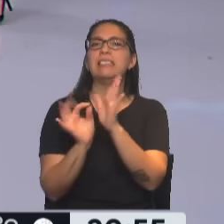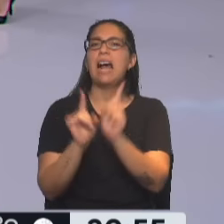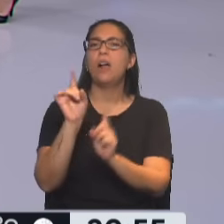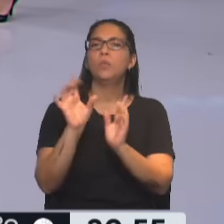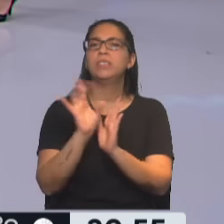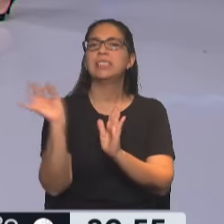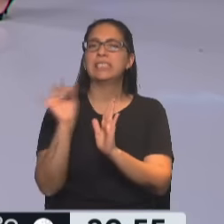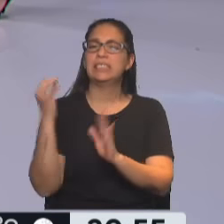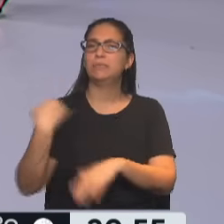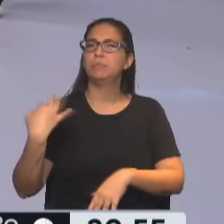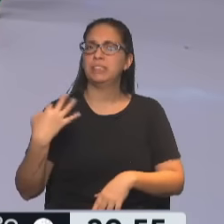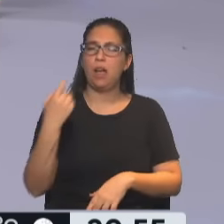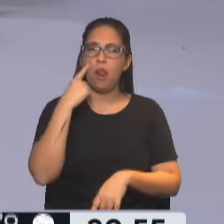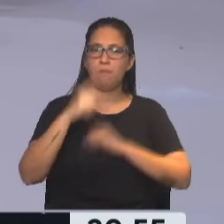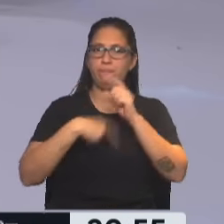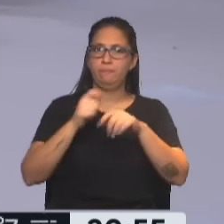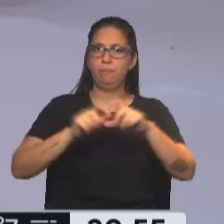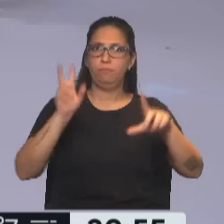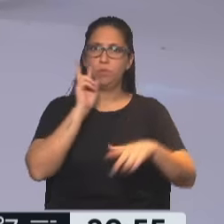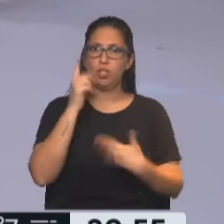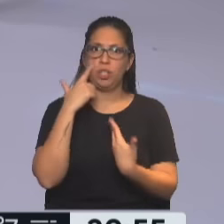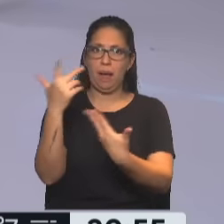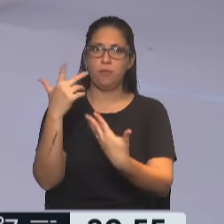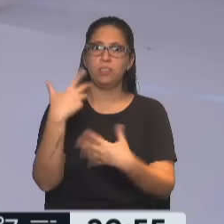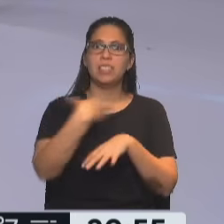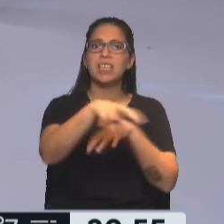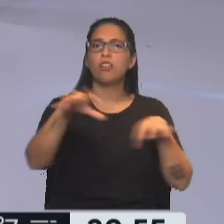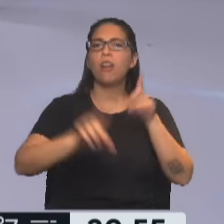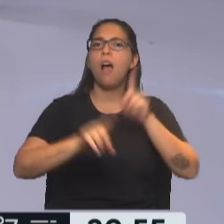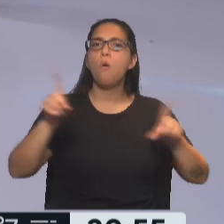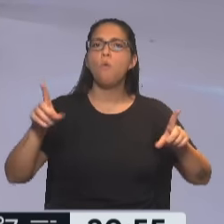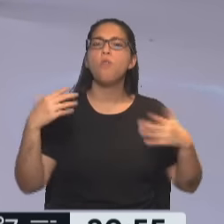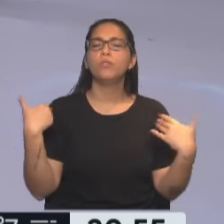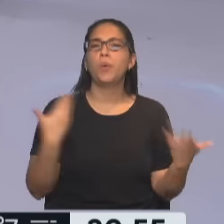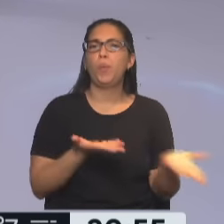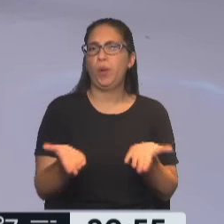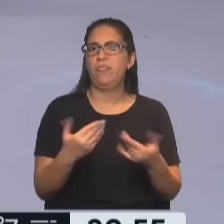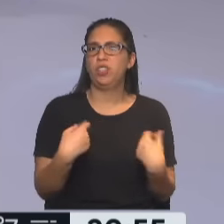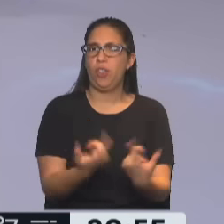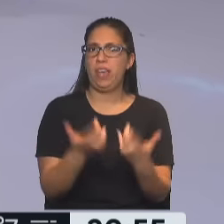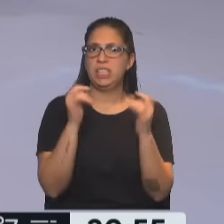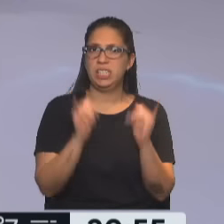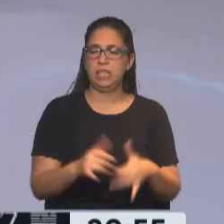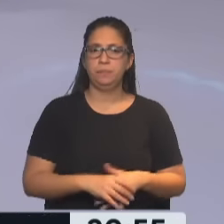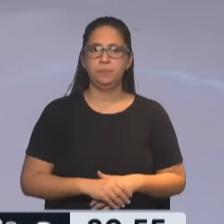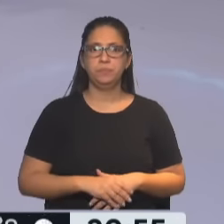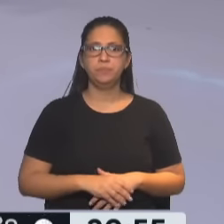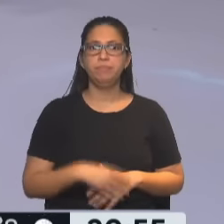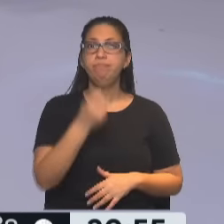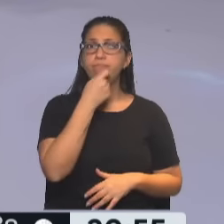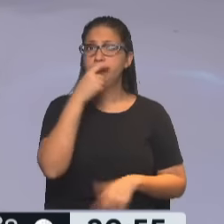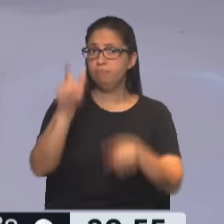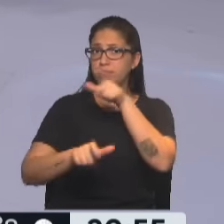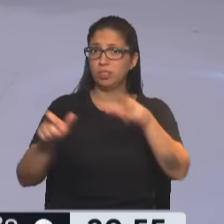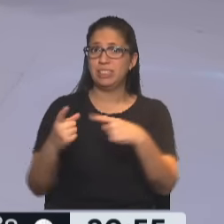ver en la siguiente placa y que tiene que ver con algunos sectores que están beneficiados por estos subsidios. Las personas que